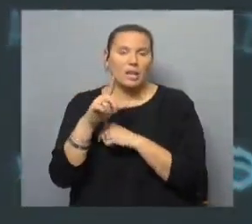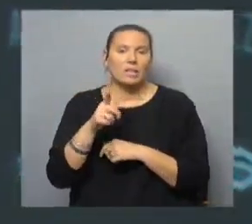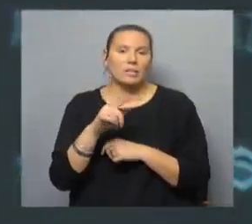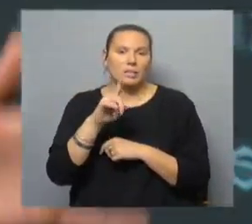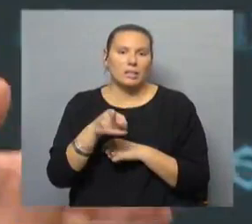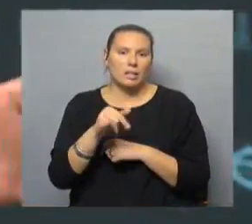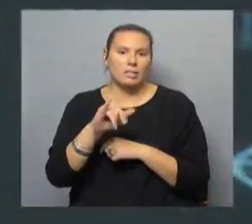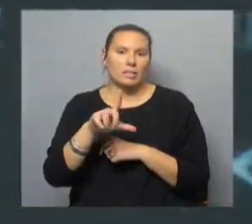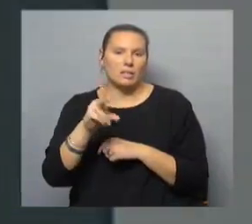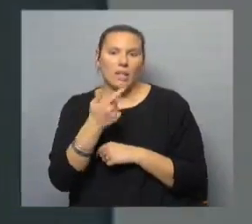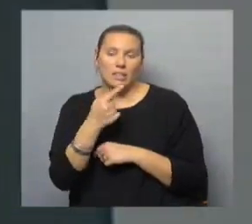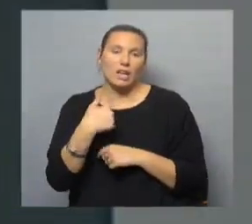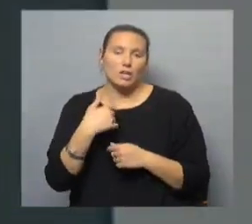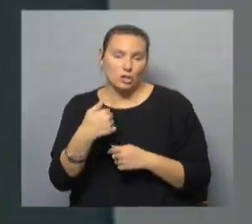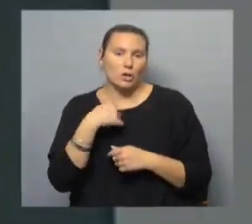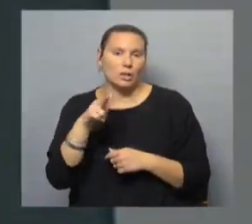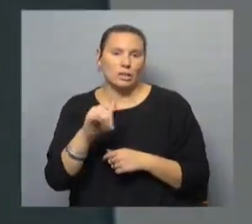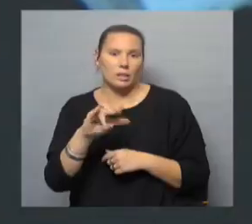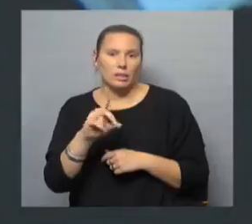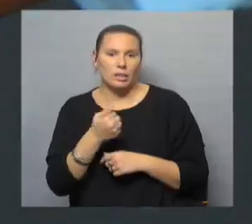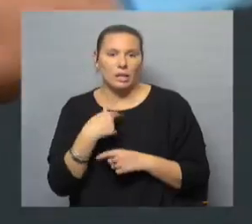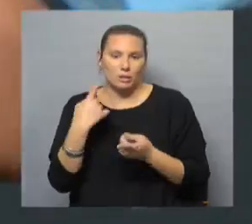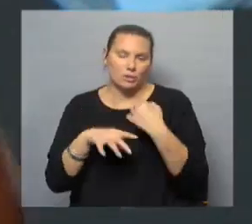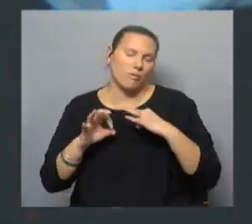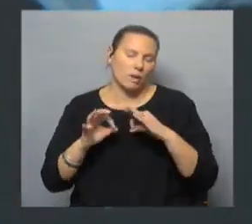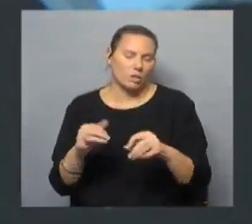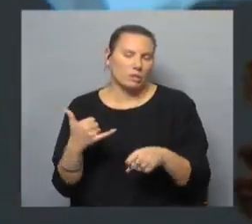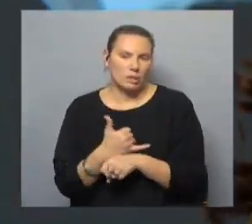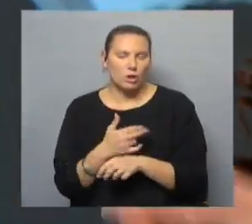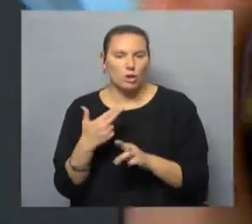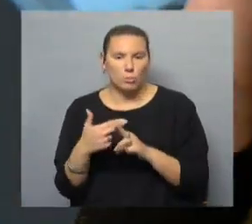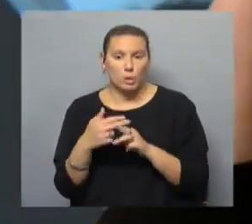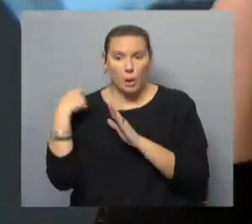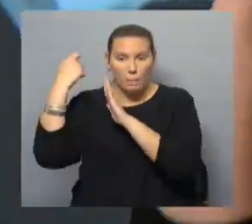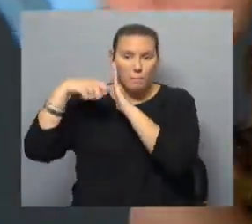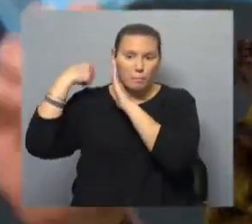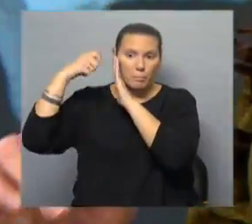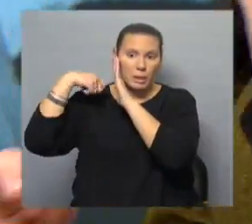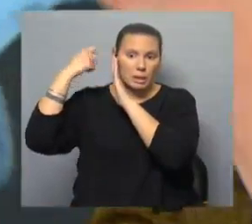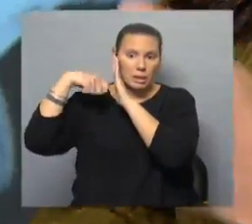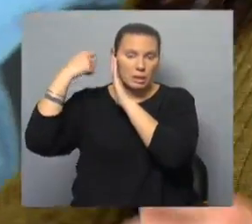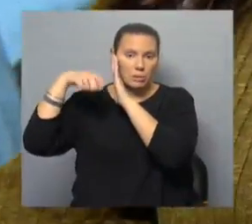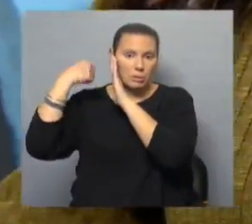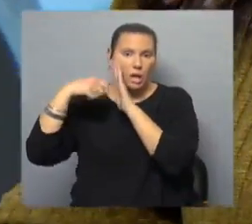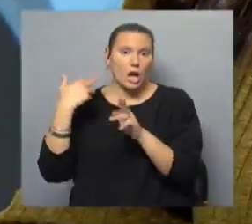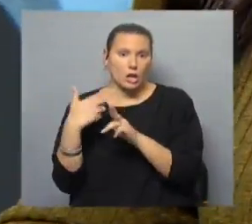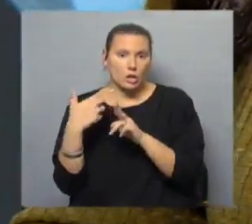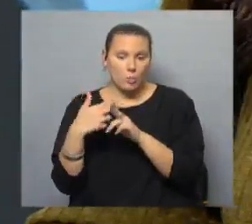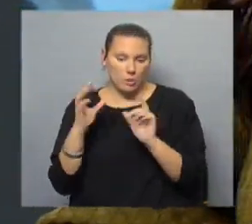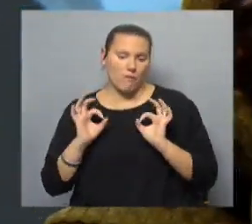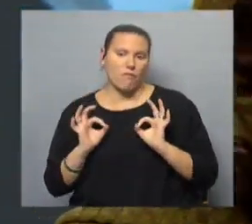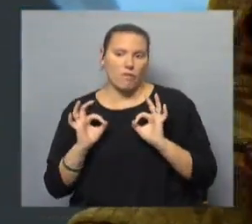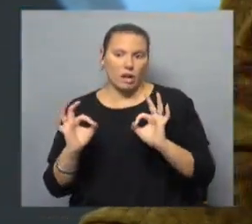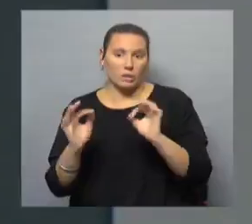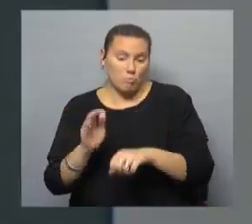yo soy Hilda. Y nos quedan las vacaciones de Gilda. Y pienso estamos hablando de una película que en el nombre tiene vacación, en